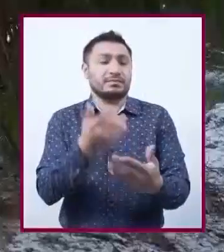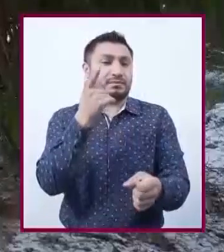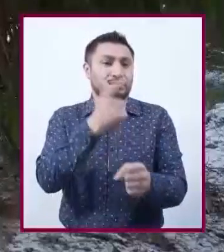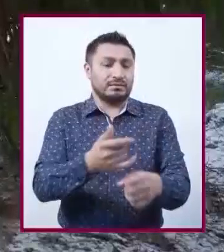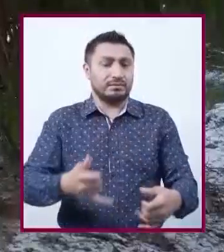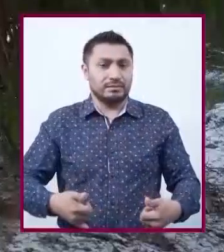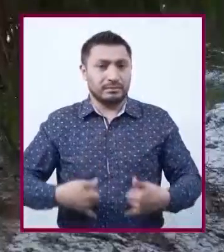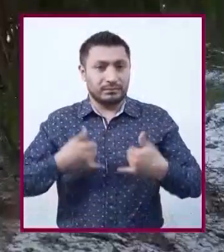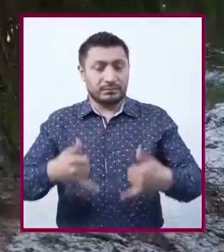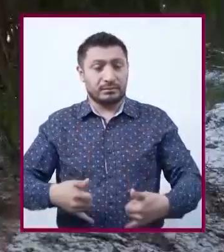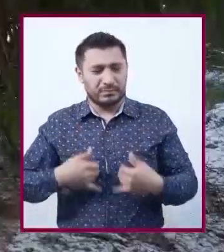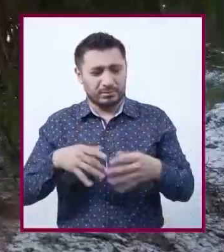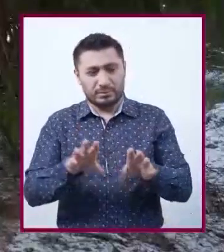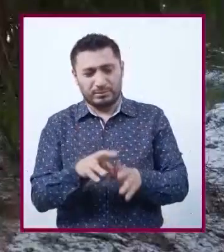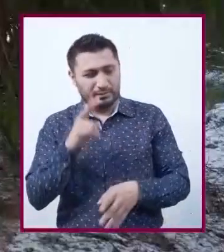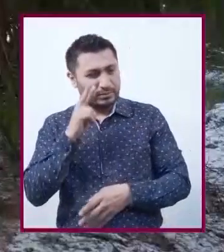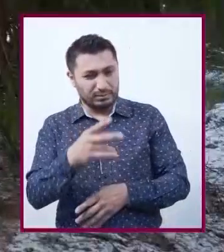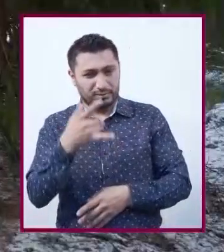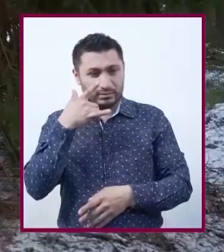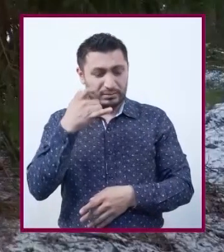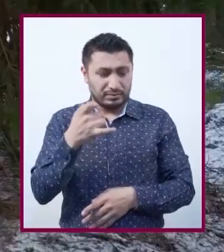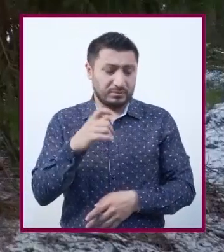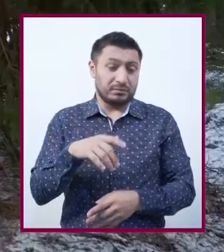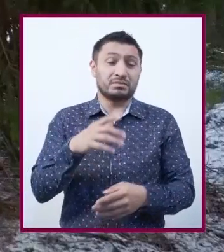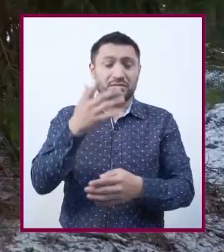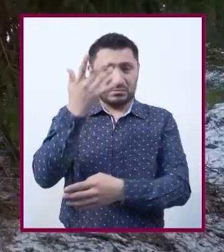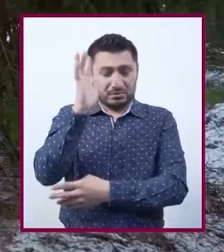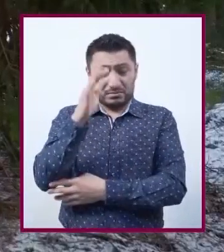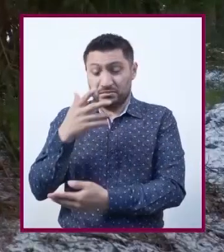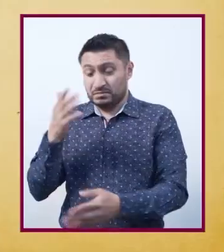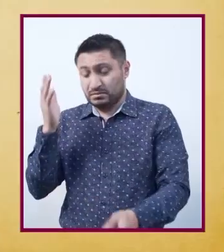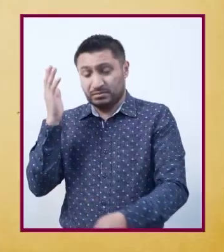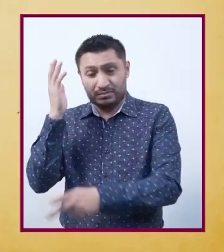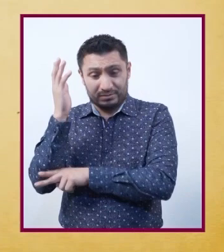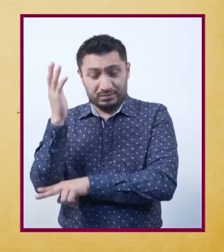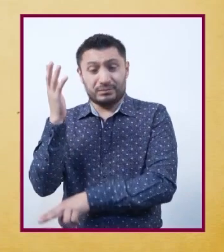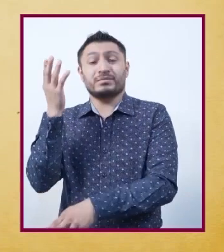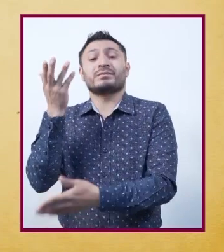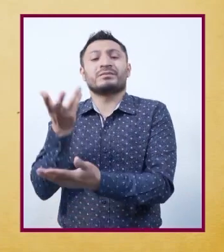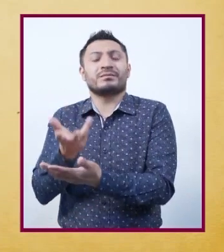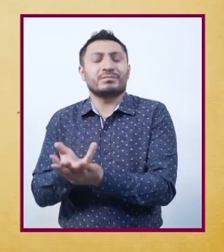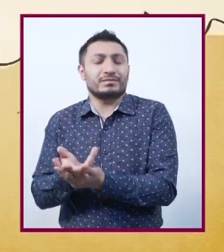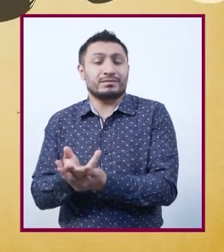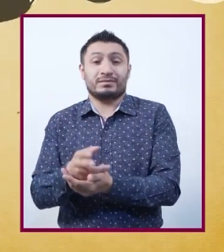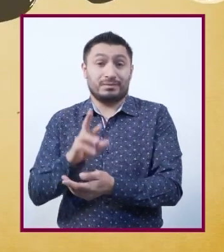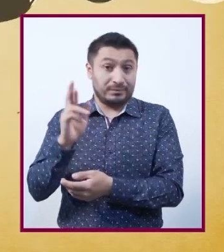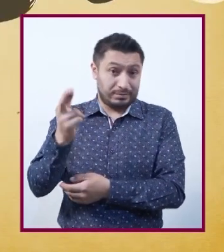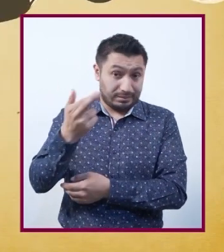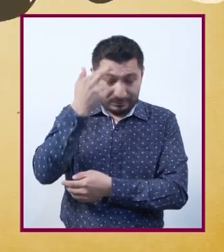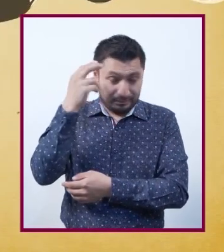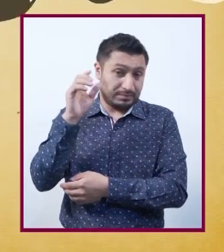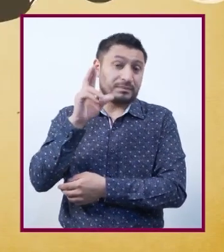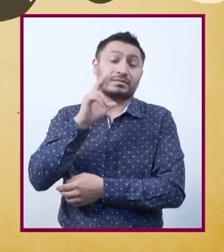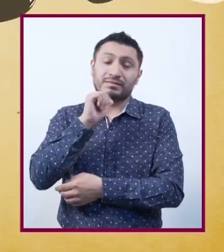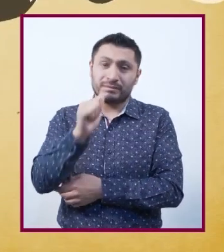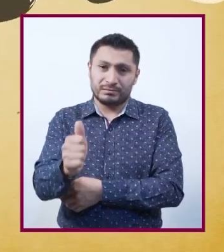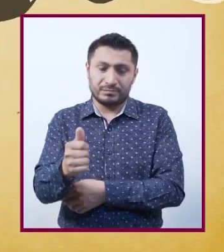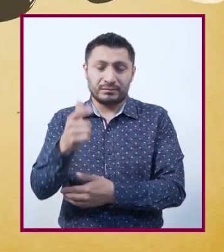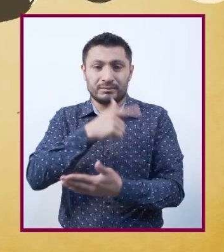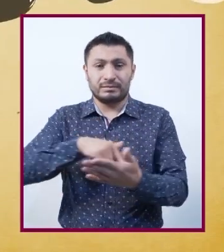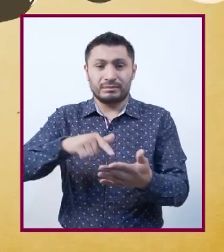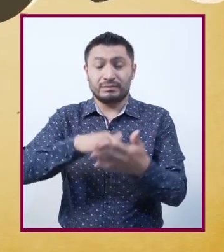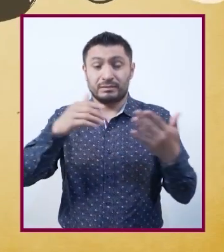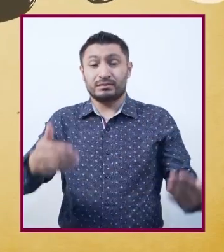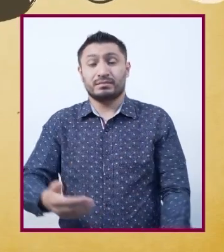adolescente desarrapado que descansaba bajo la sombra de un árbol. No recordaba, o no quería recordar, su lugar de origen